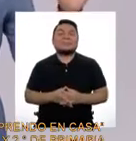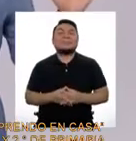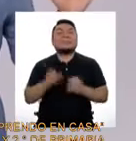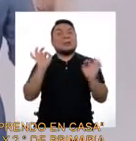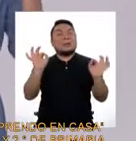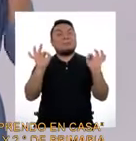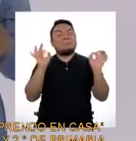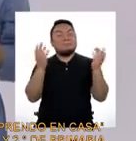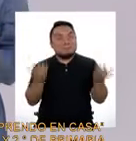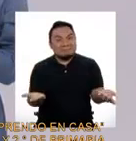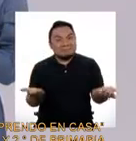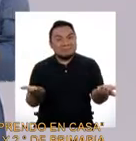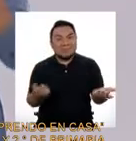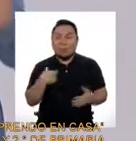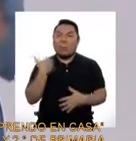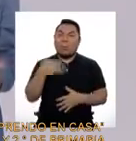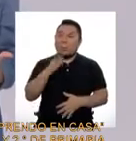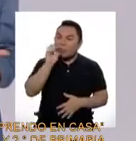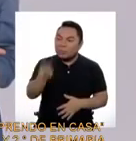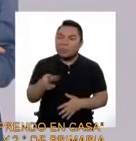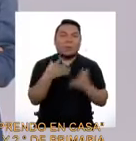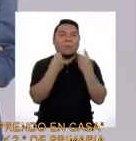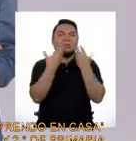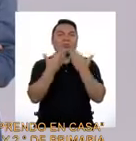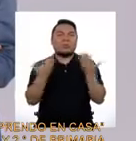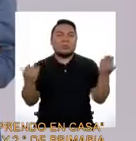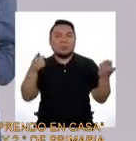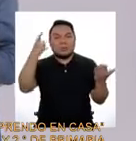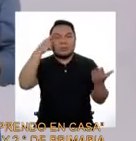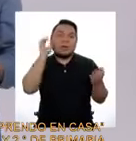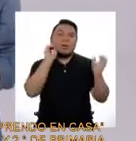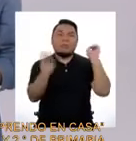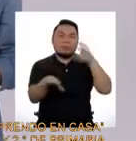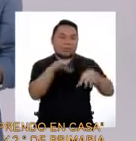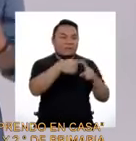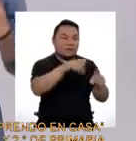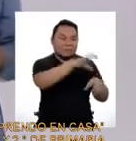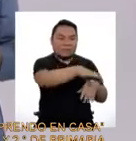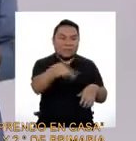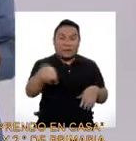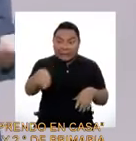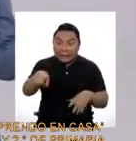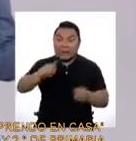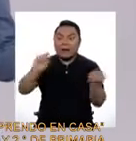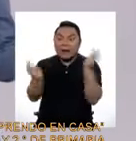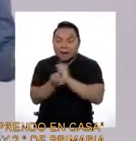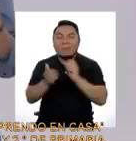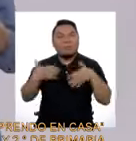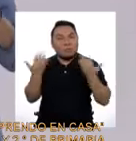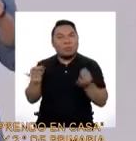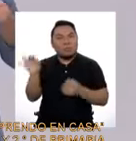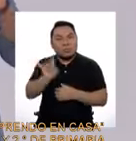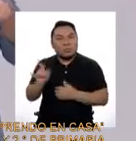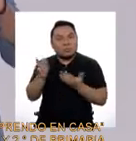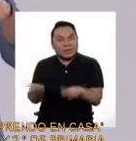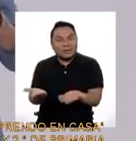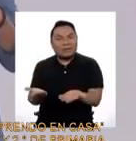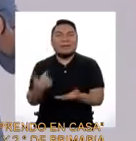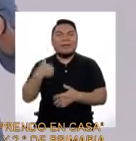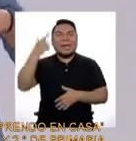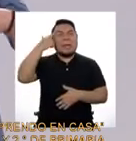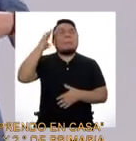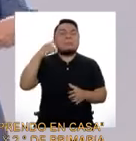Increíble, chicos, no puedo creer que hayan tantas opciones para desechar nuestros residuos. Y yo, que pensaba que solo tenía que atar la bolsa